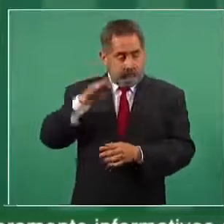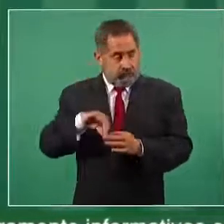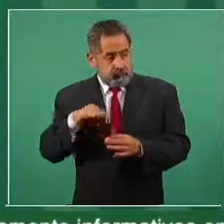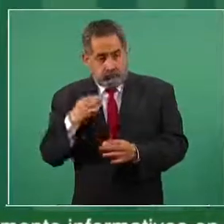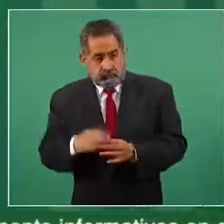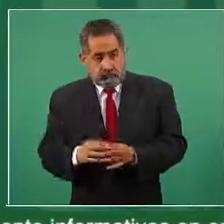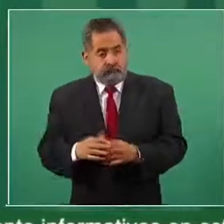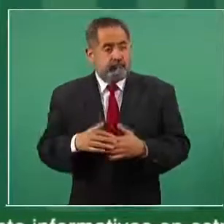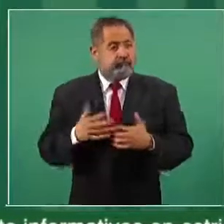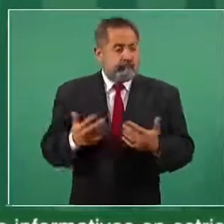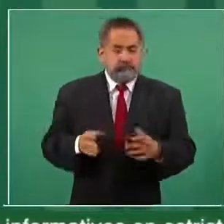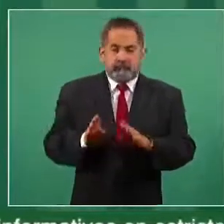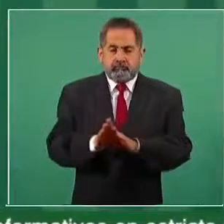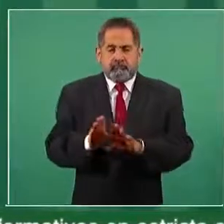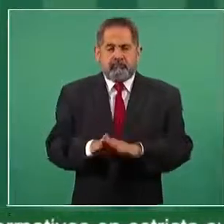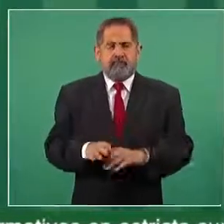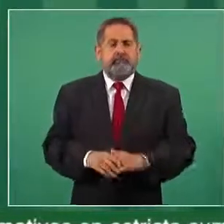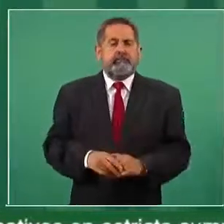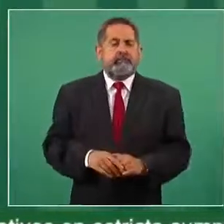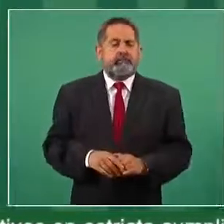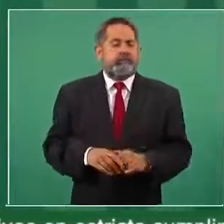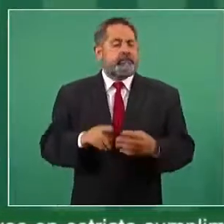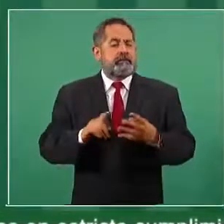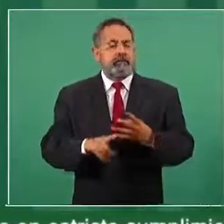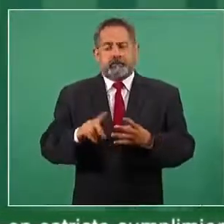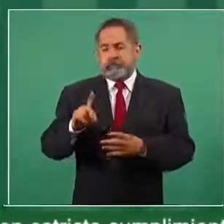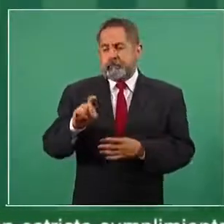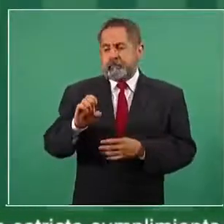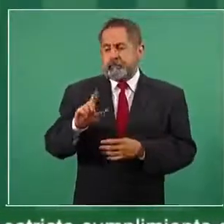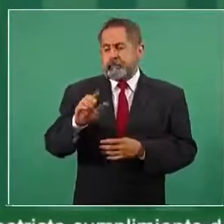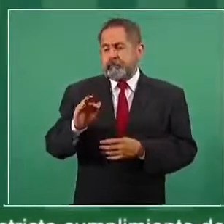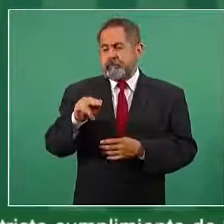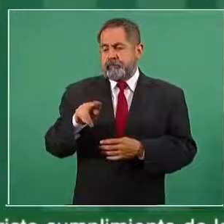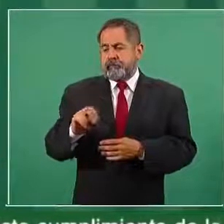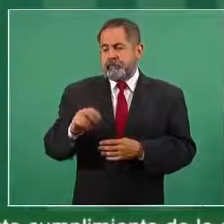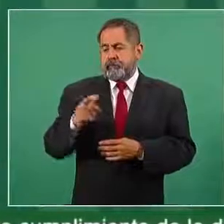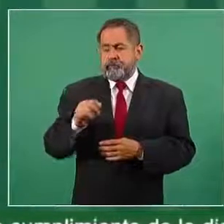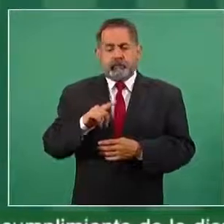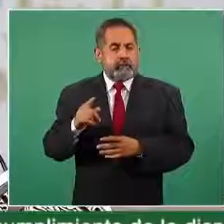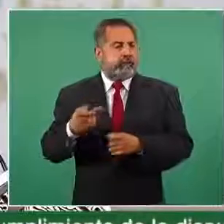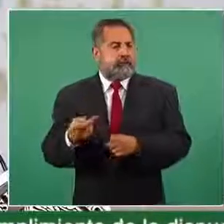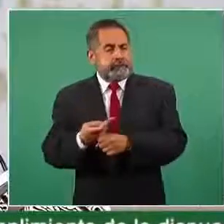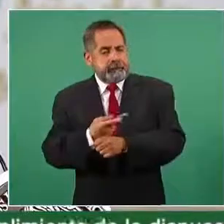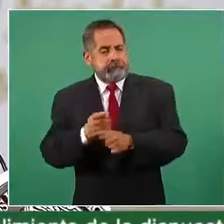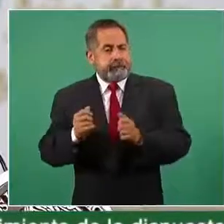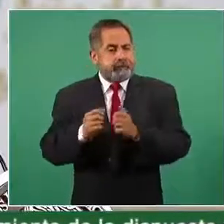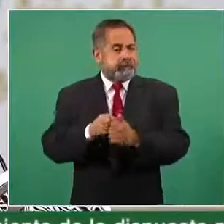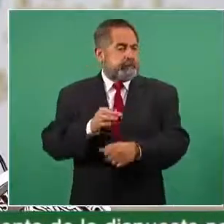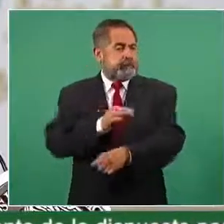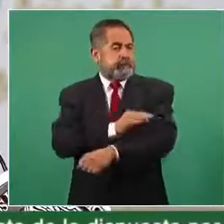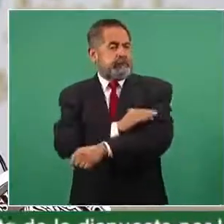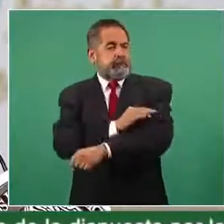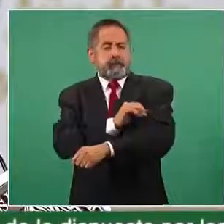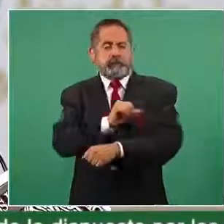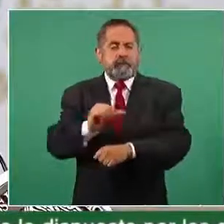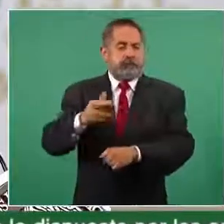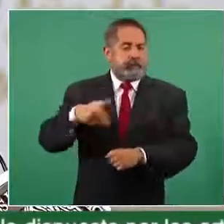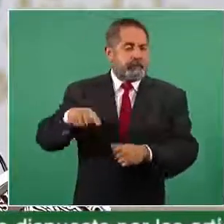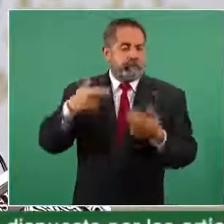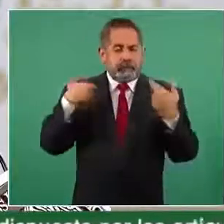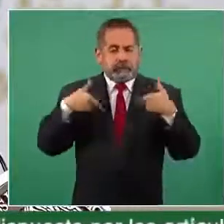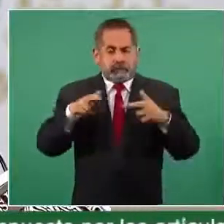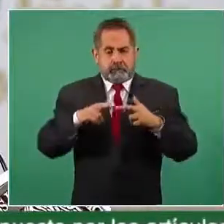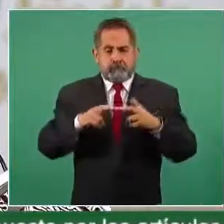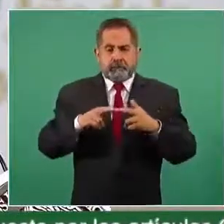así, cómo se logró. La maestra Delfina Gómez les mostrará el estado de la vacunación en el personal educativo,